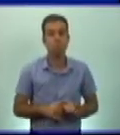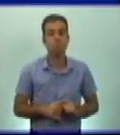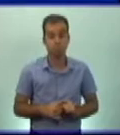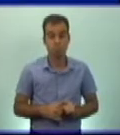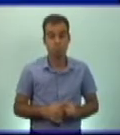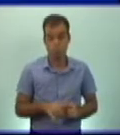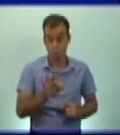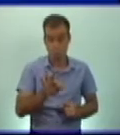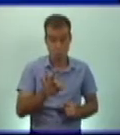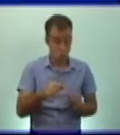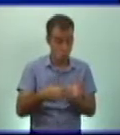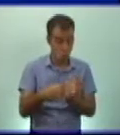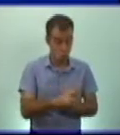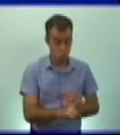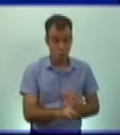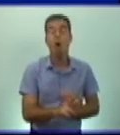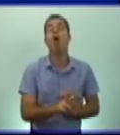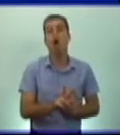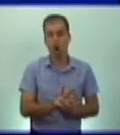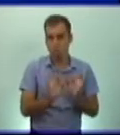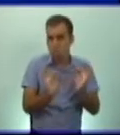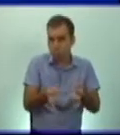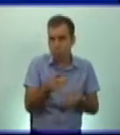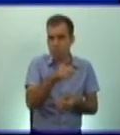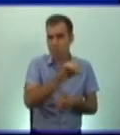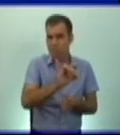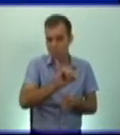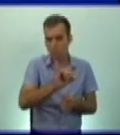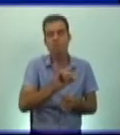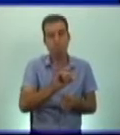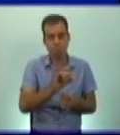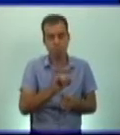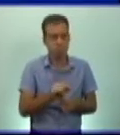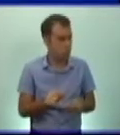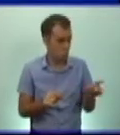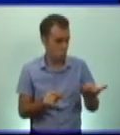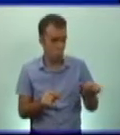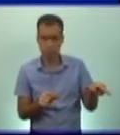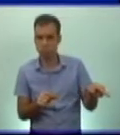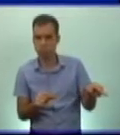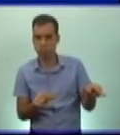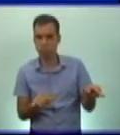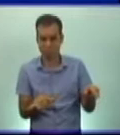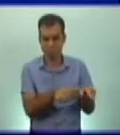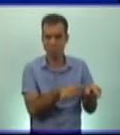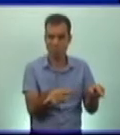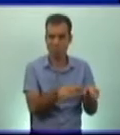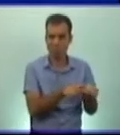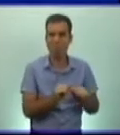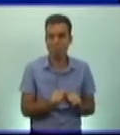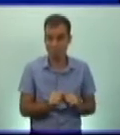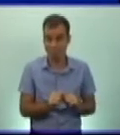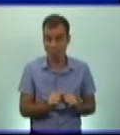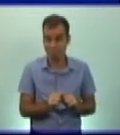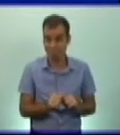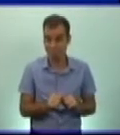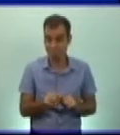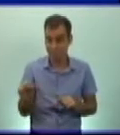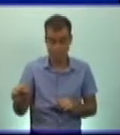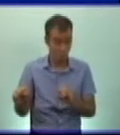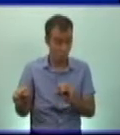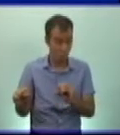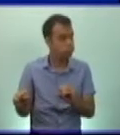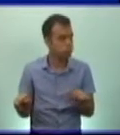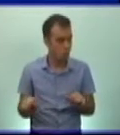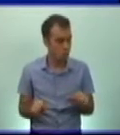por 2, 16 átomos de oxígeno. Y 8 por 2, 16 átomos de oxígeno en los productos. Como ya